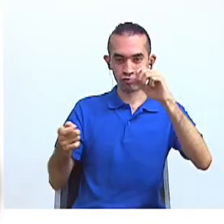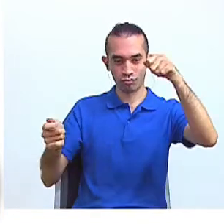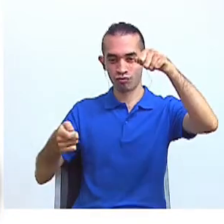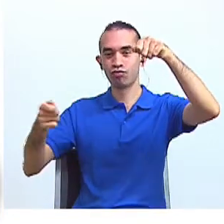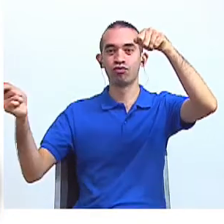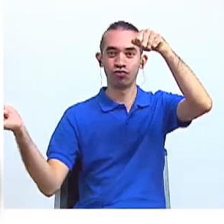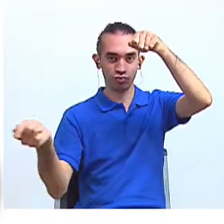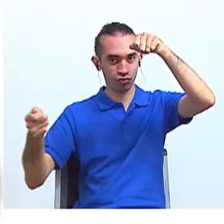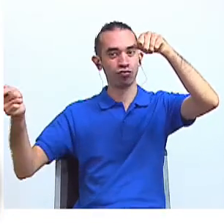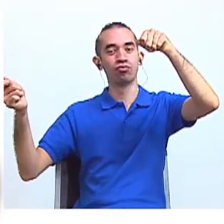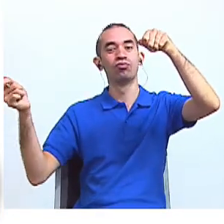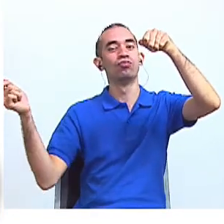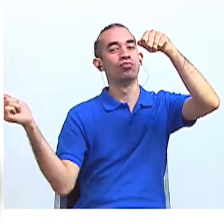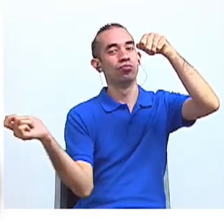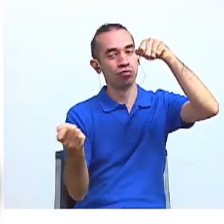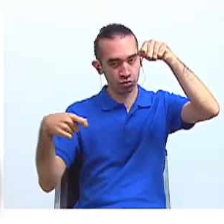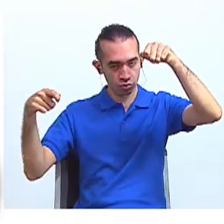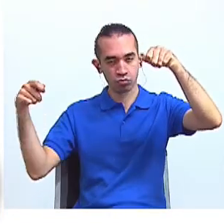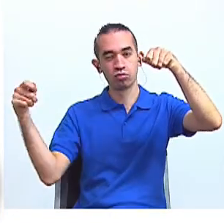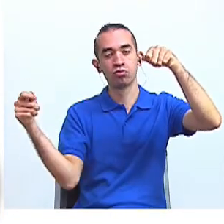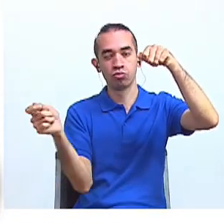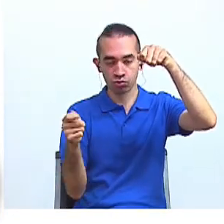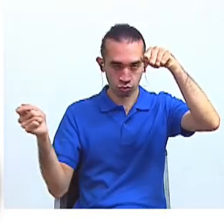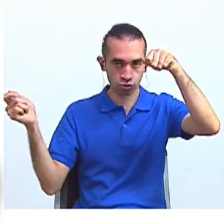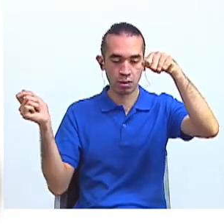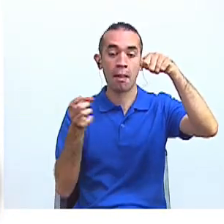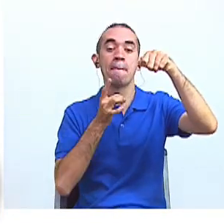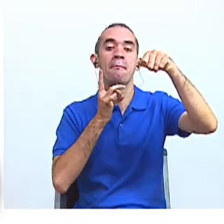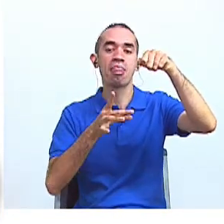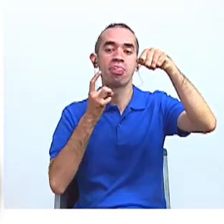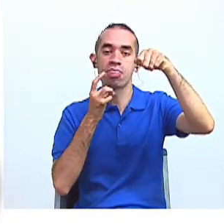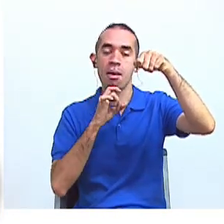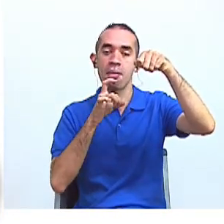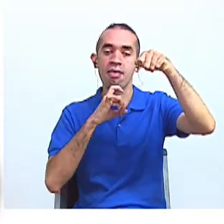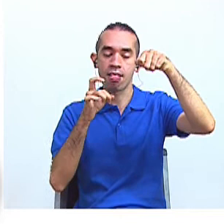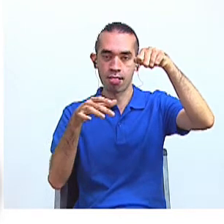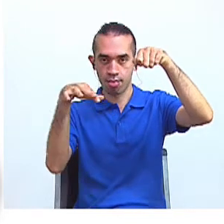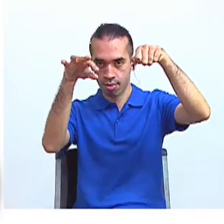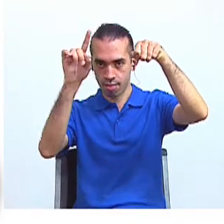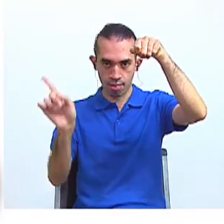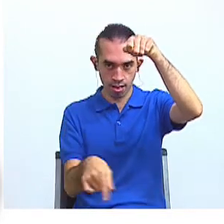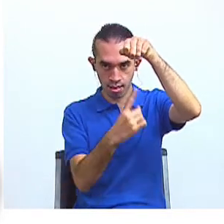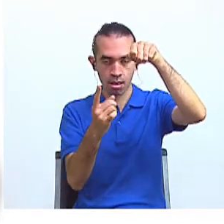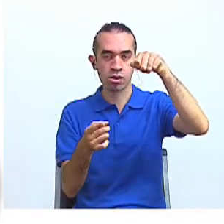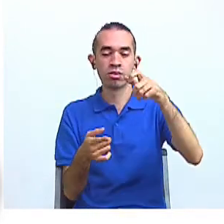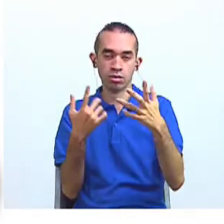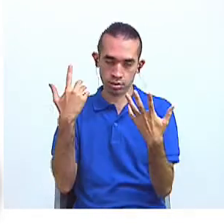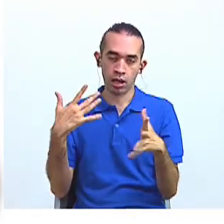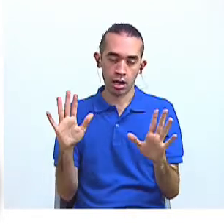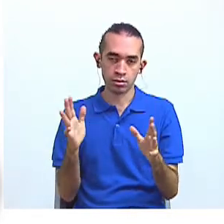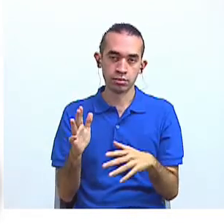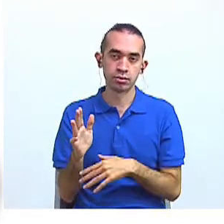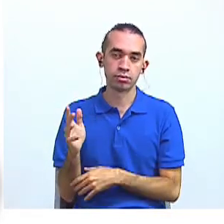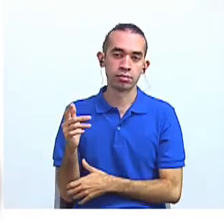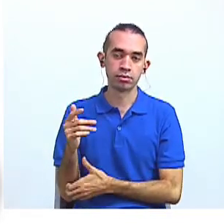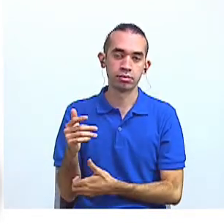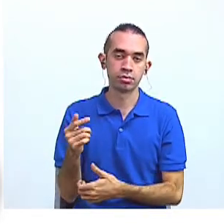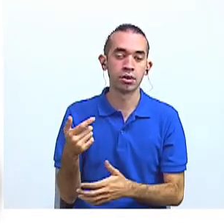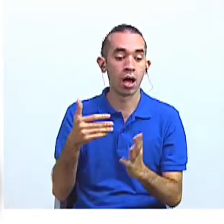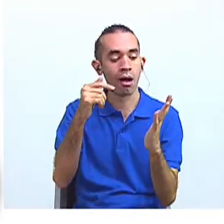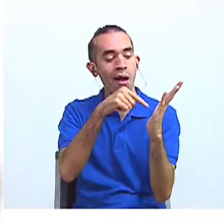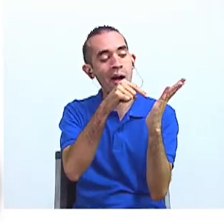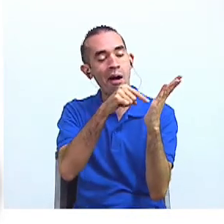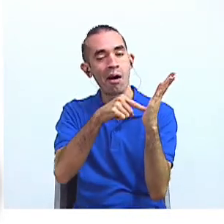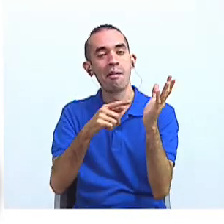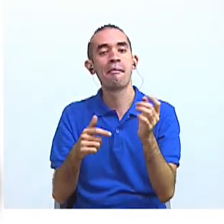en forma de un platillo que suena metálico. Lo vamos a encontrar en nuestro texto con la presentación